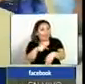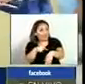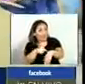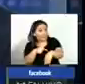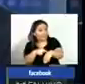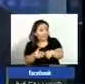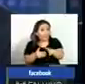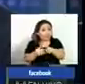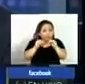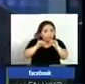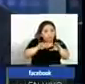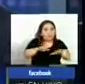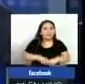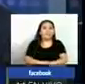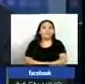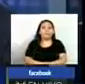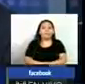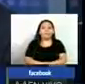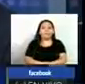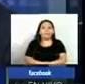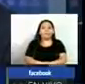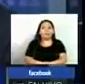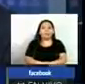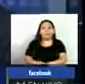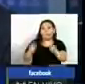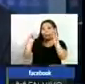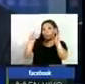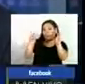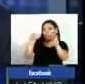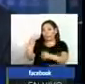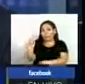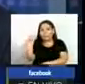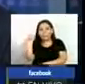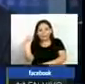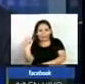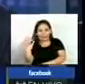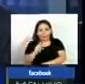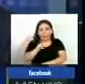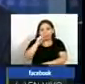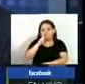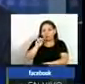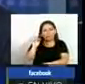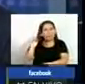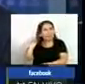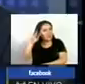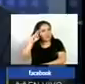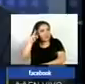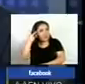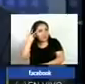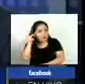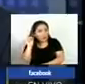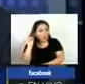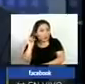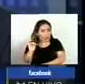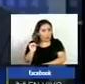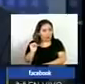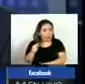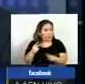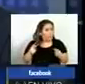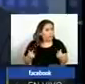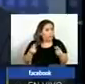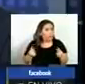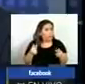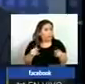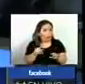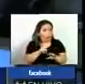de la influenza el término Operation Wrap Speed este es realmente un programa altamente acelerado